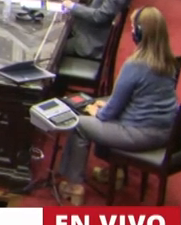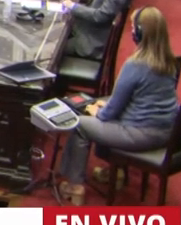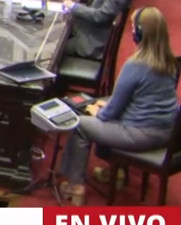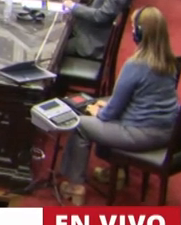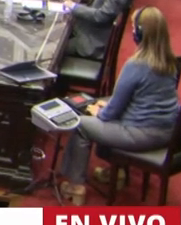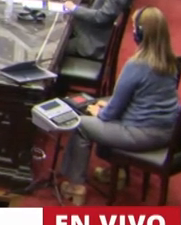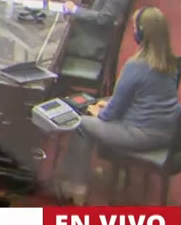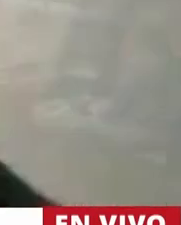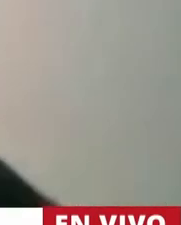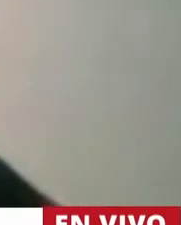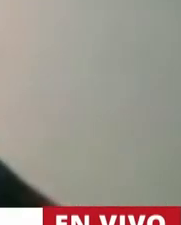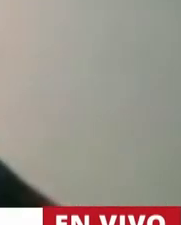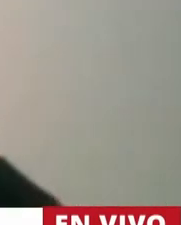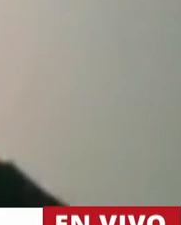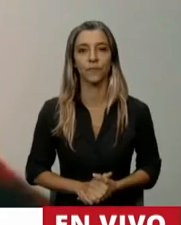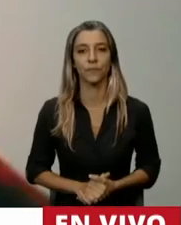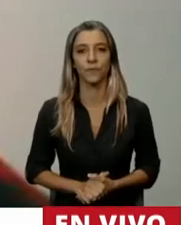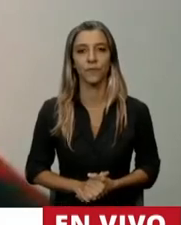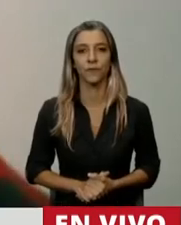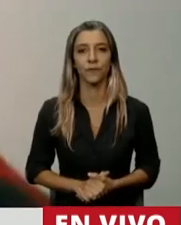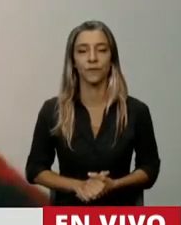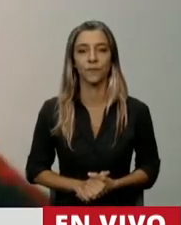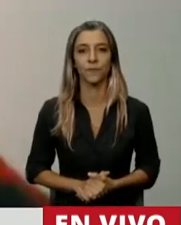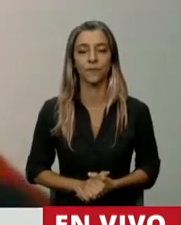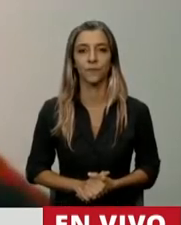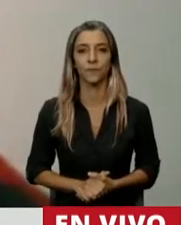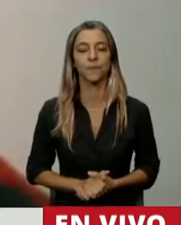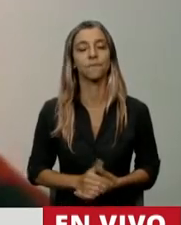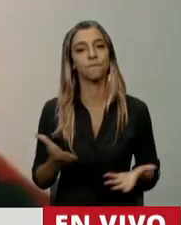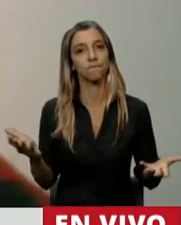Gracias, presidente. Mire, presidente,